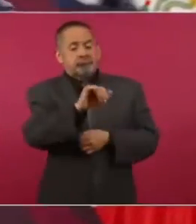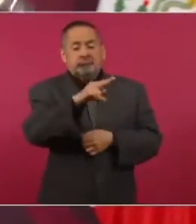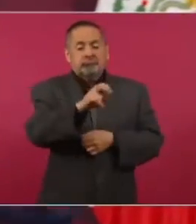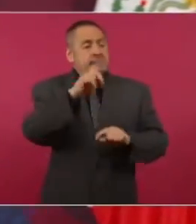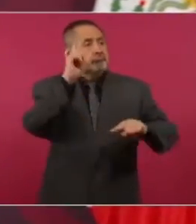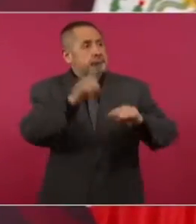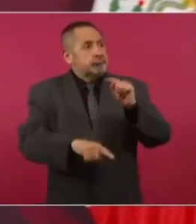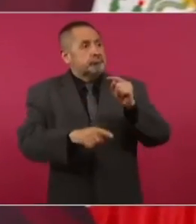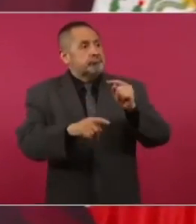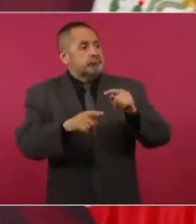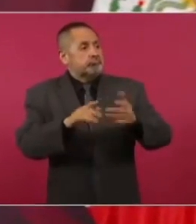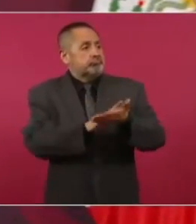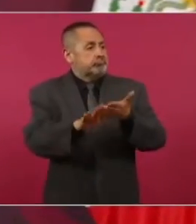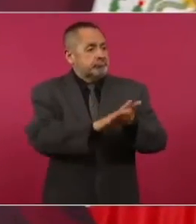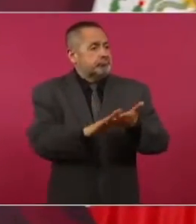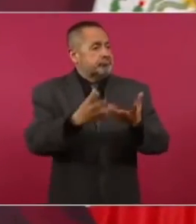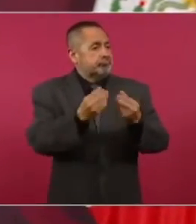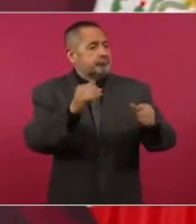al INE,